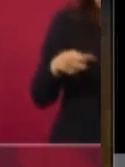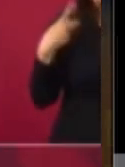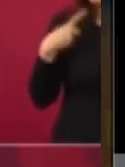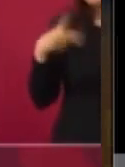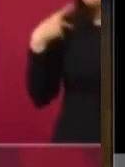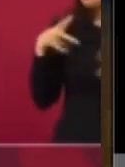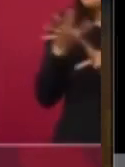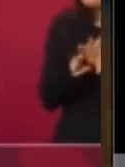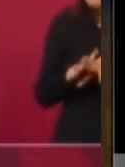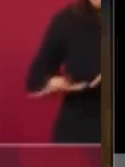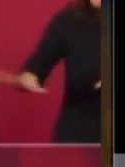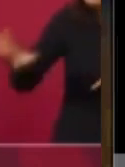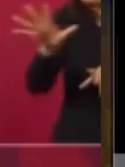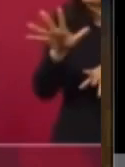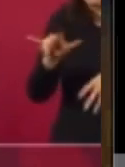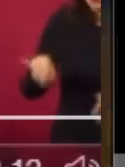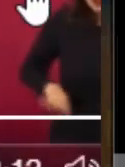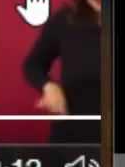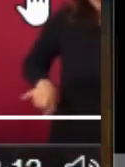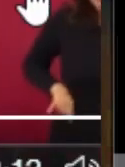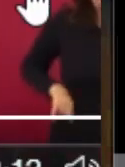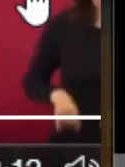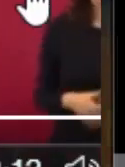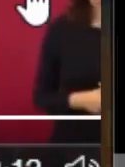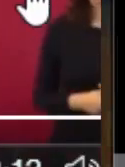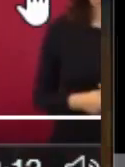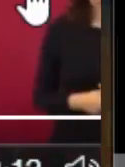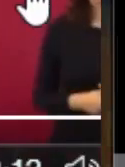era el negocio.